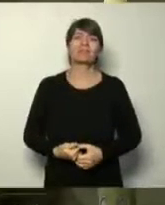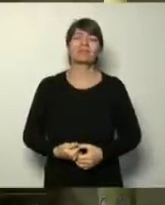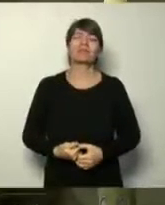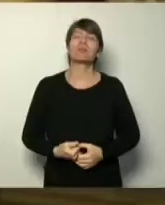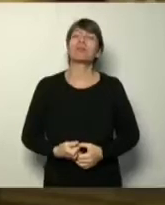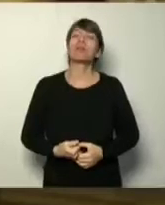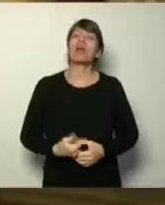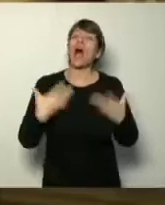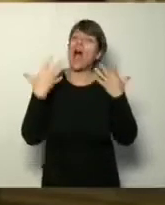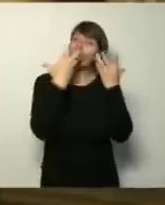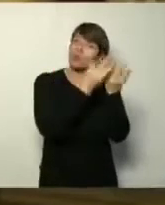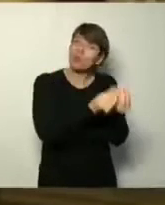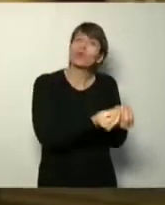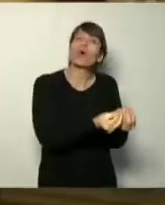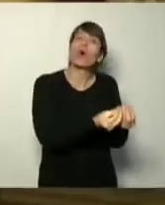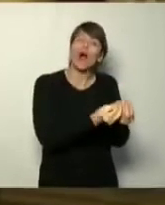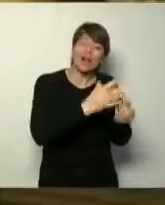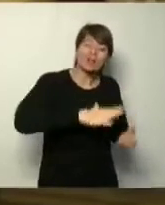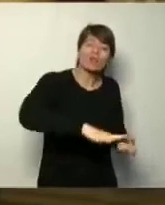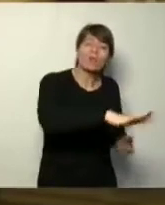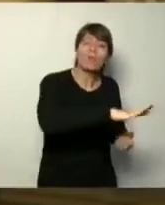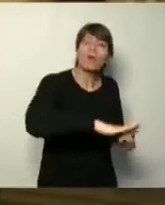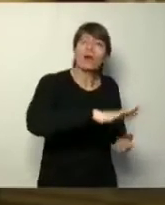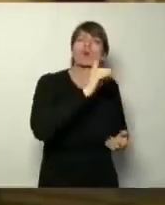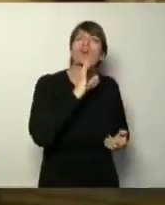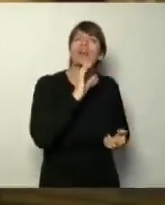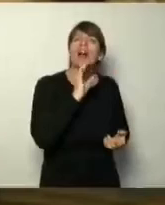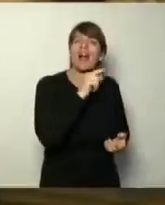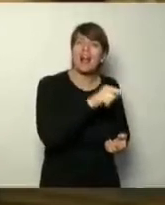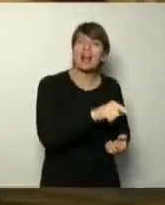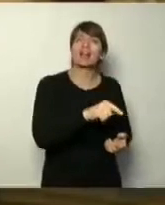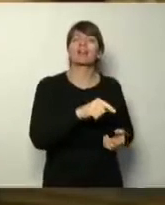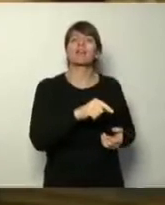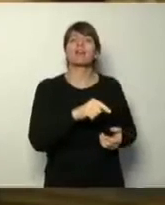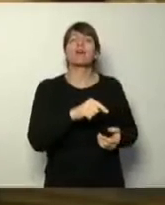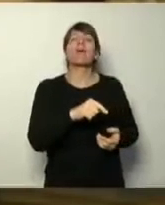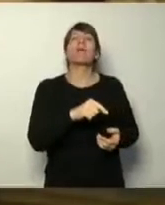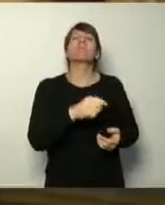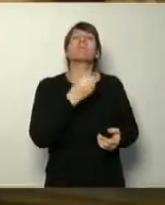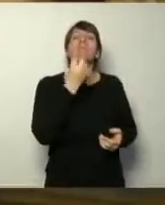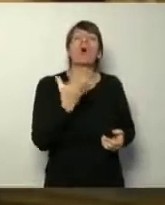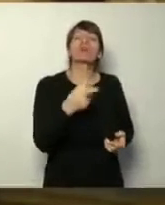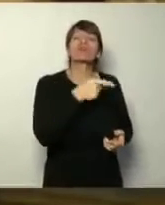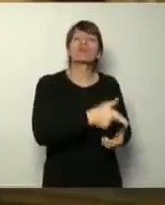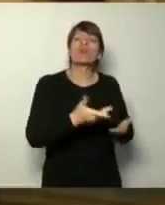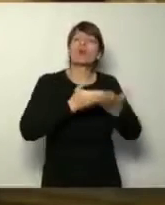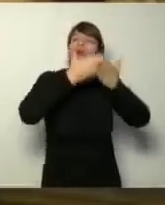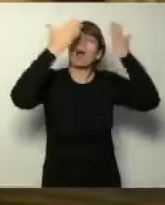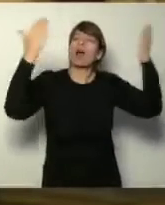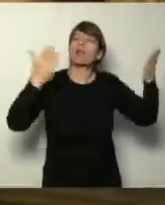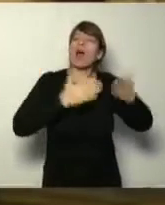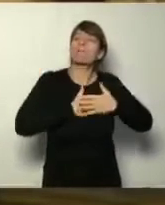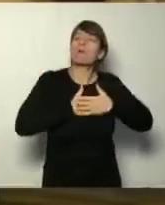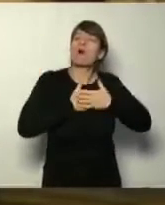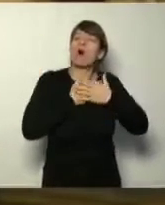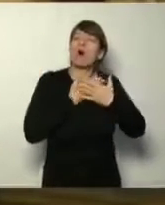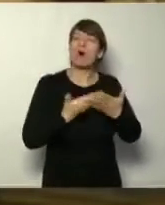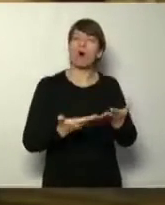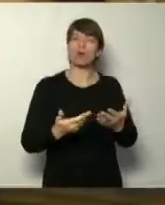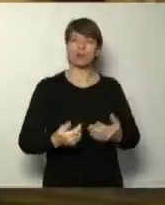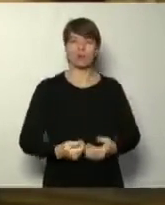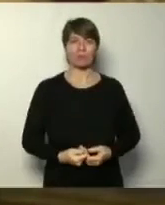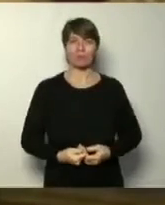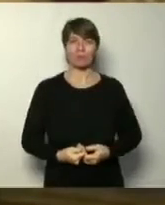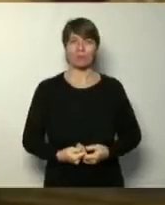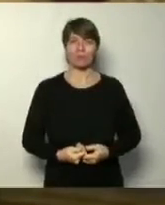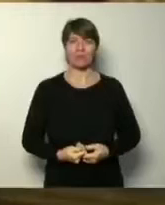vacías. Socorrió a su pueblo Israel por su gran